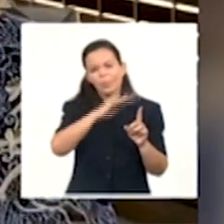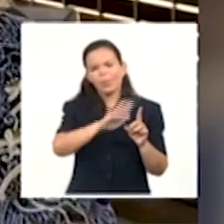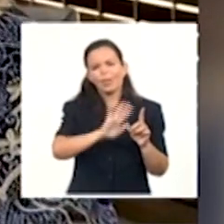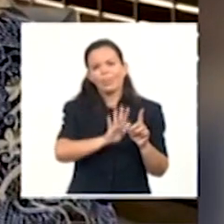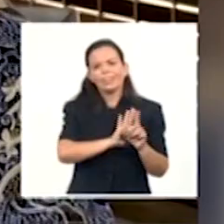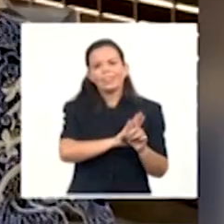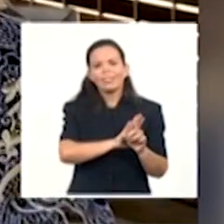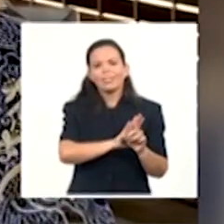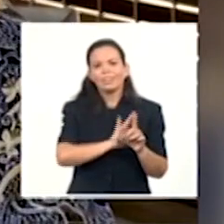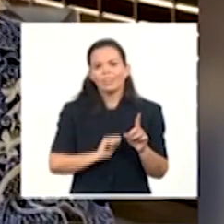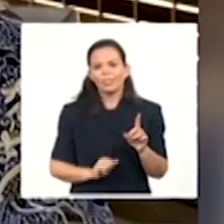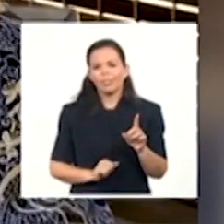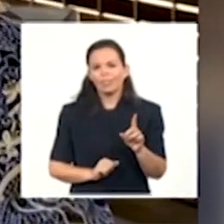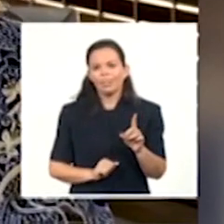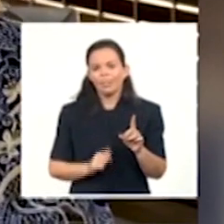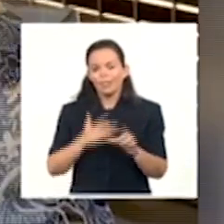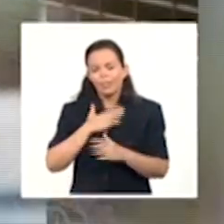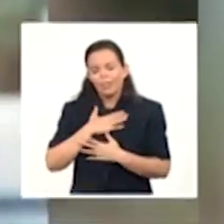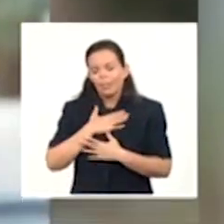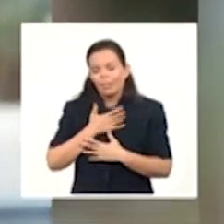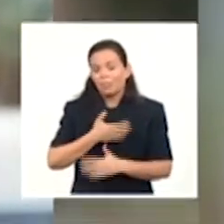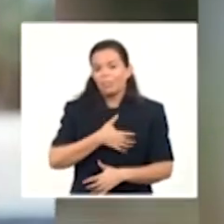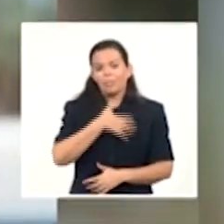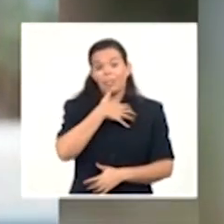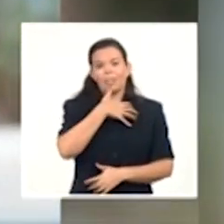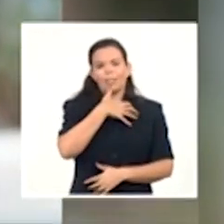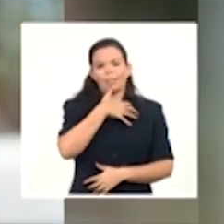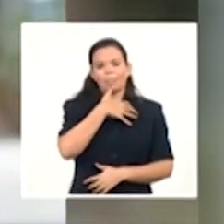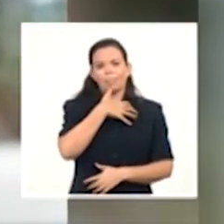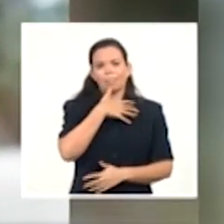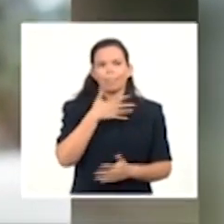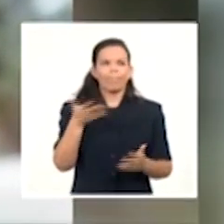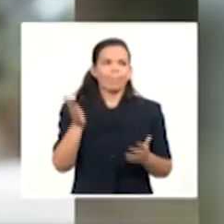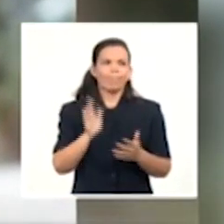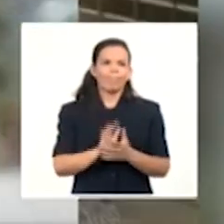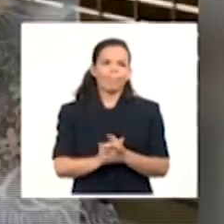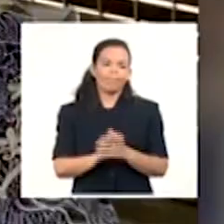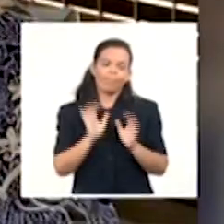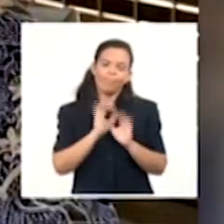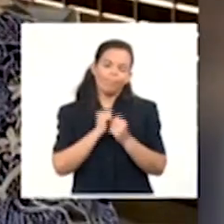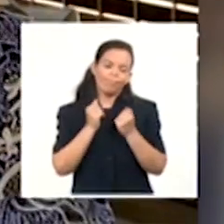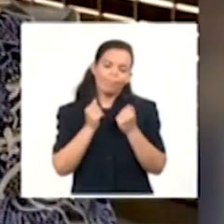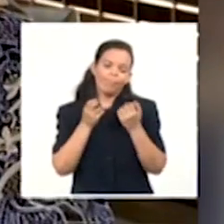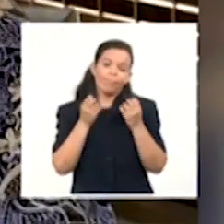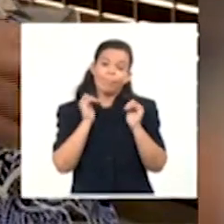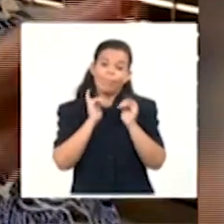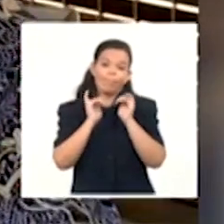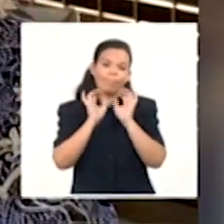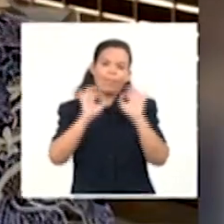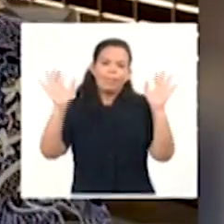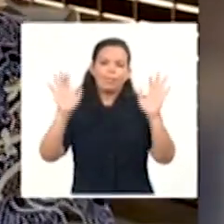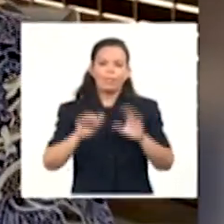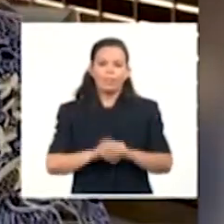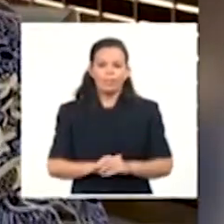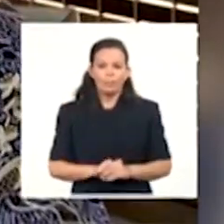Para mí que Fidel era inexplicable. Él era su escorta, porque él decía por